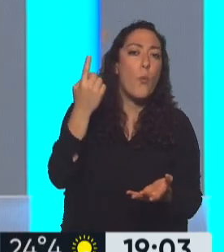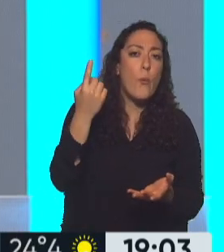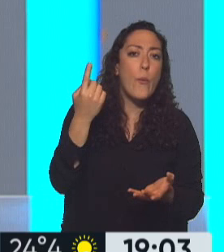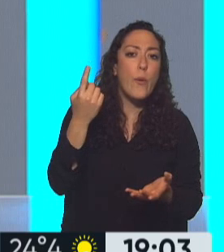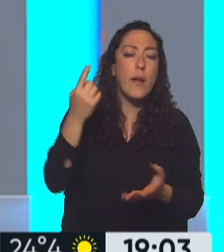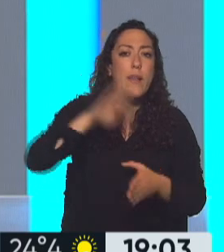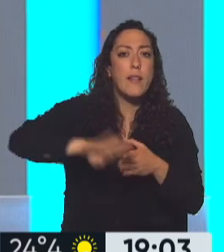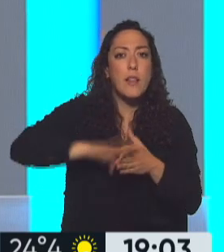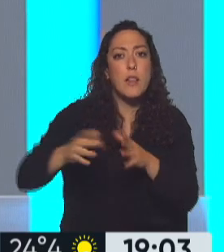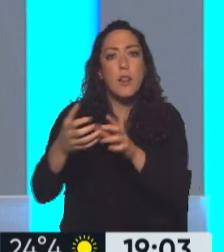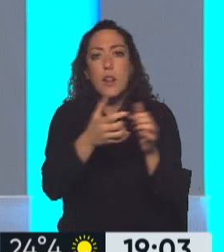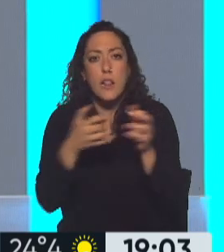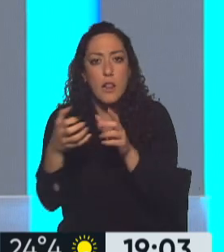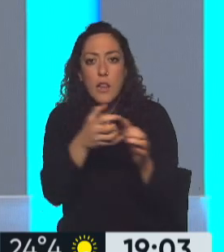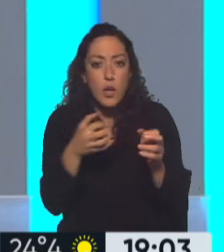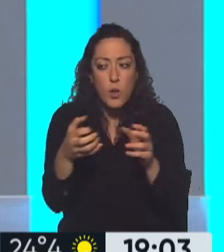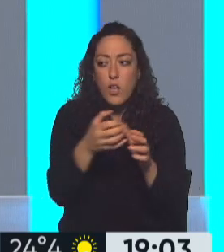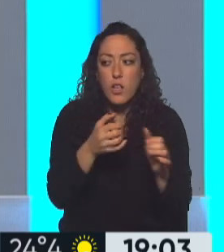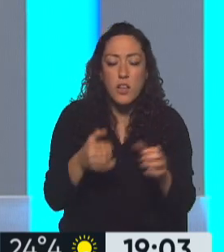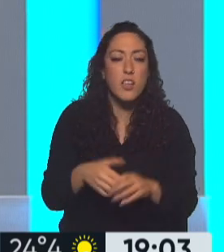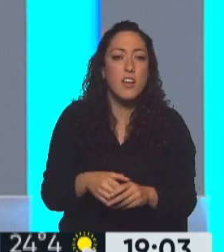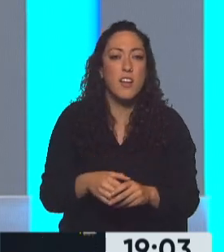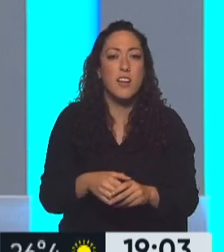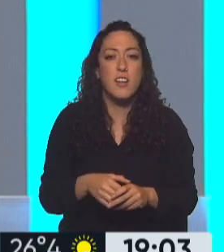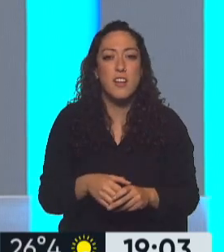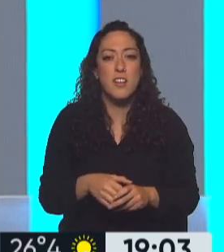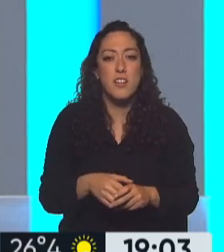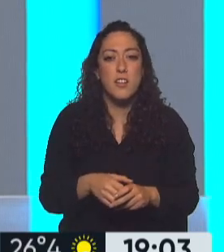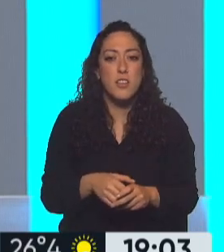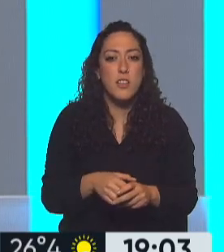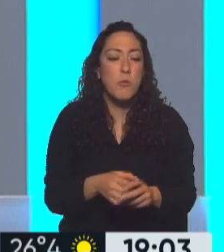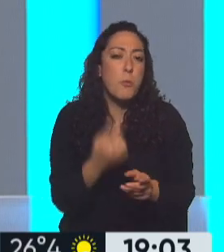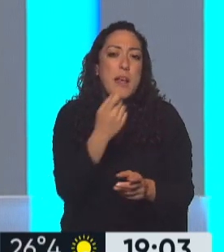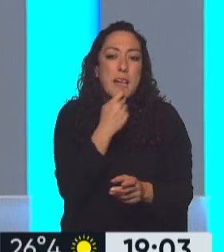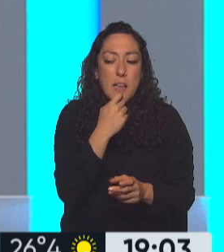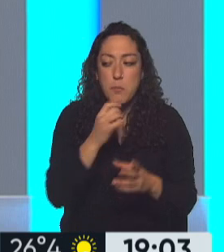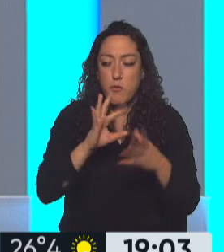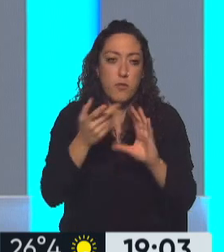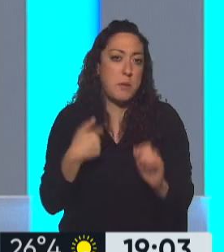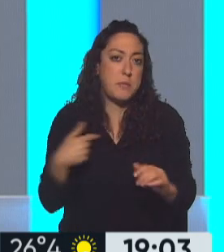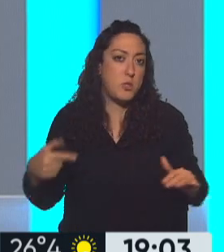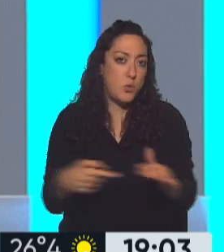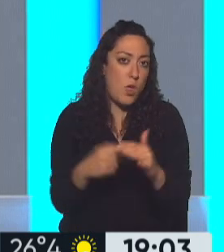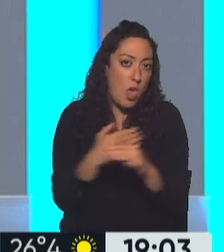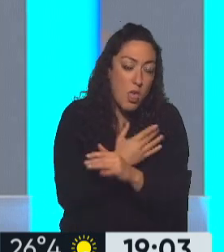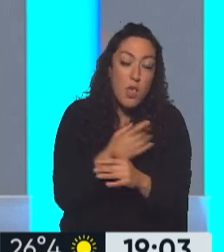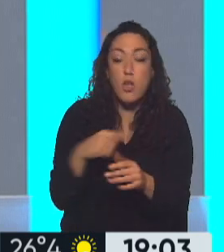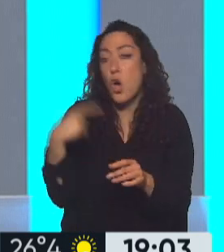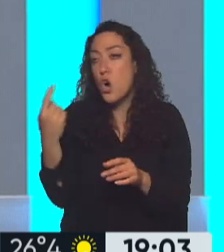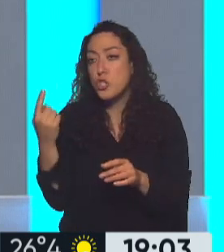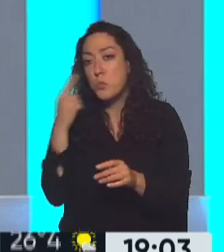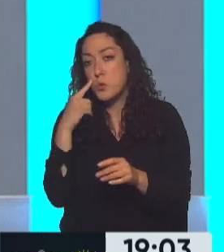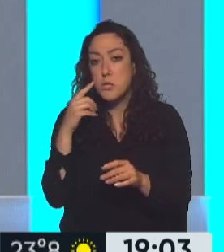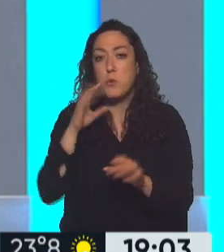debate no este concreta y creo que eh ejemplos como el de mi ciudad y de otros municipios del